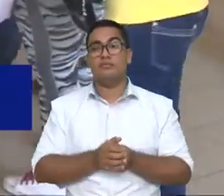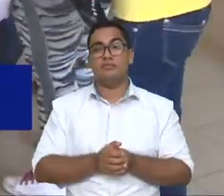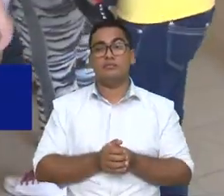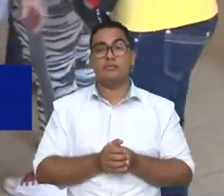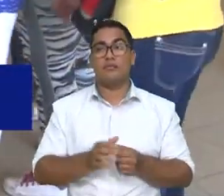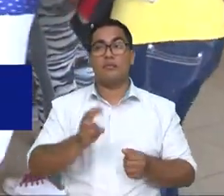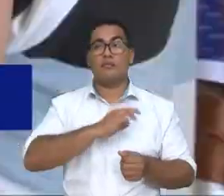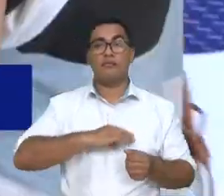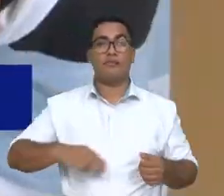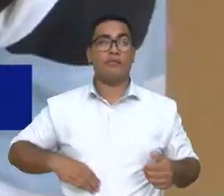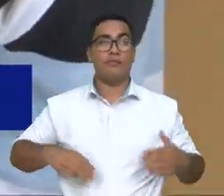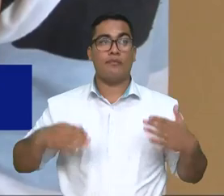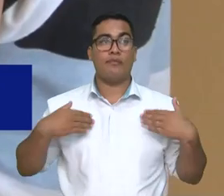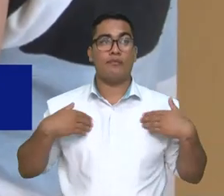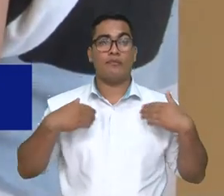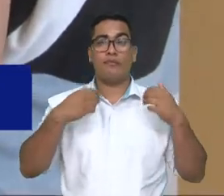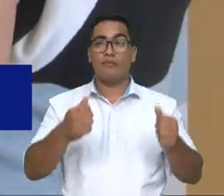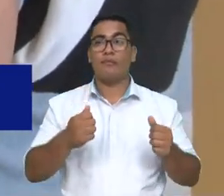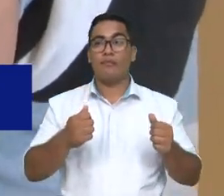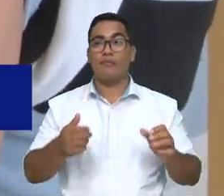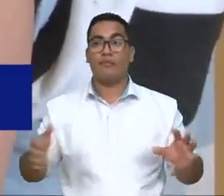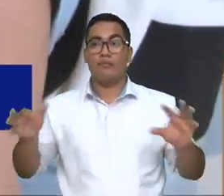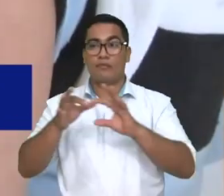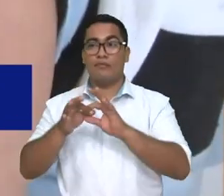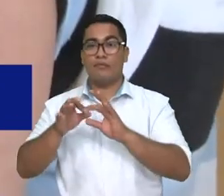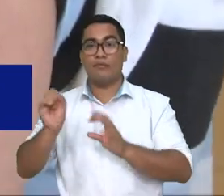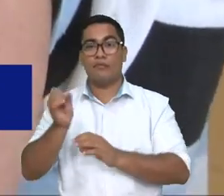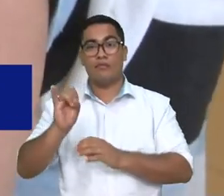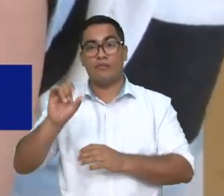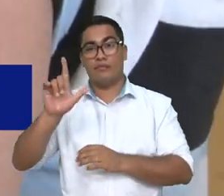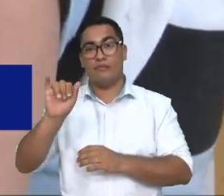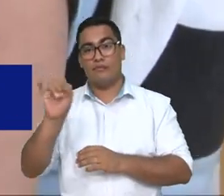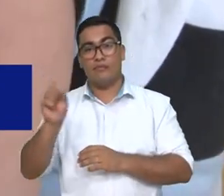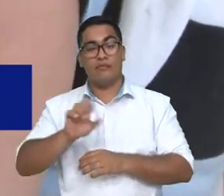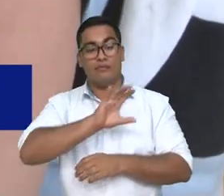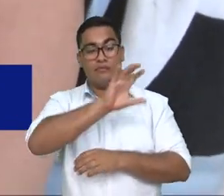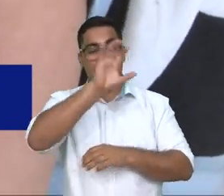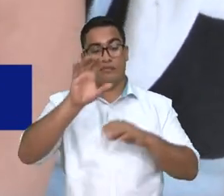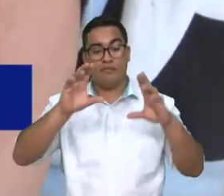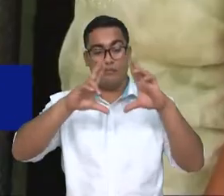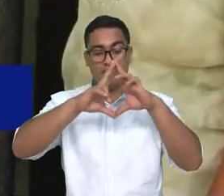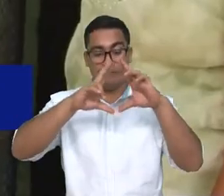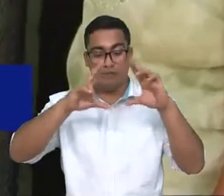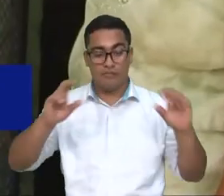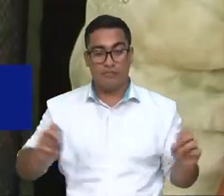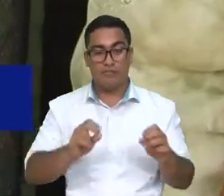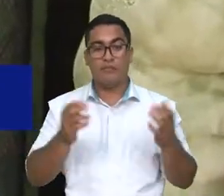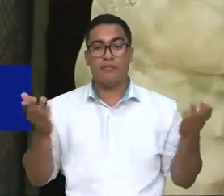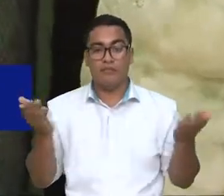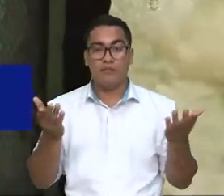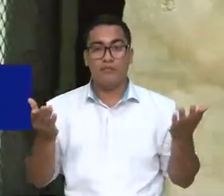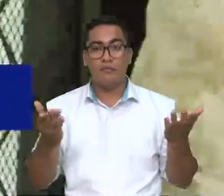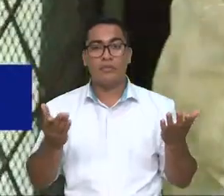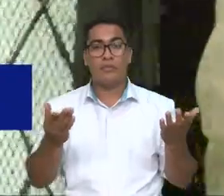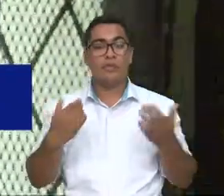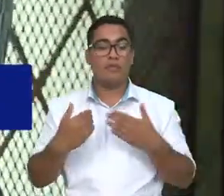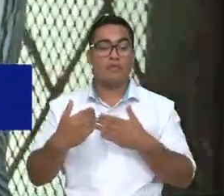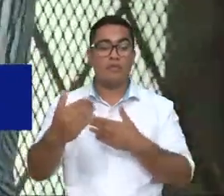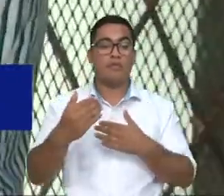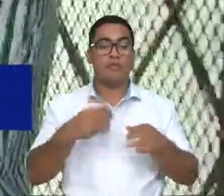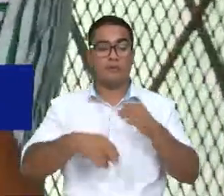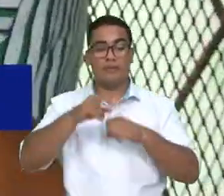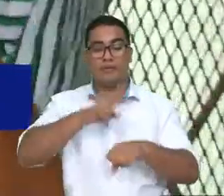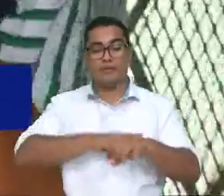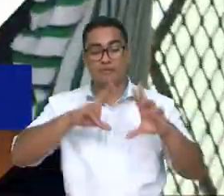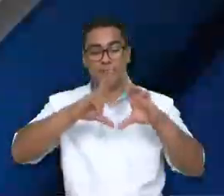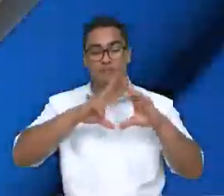El Ministerio de Salud, en conjunto con los ILAIS en cada departamento y la comunidad organizada, preparan la próxima jornada nacional